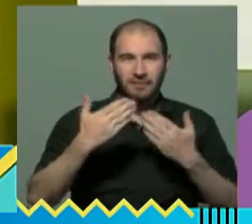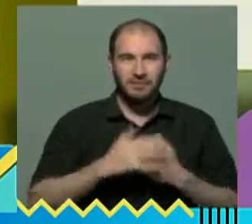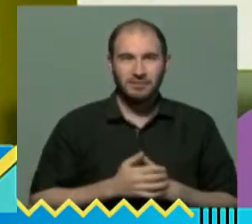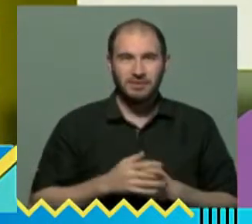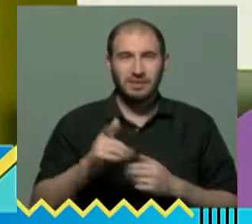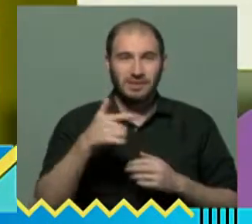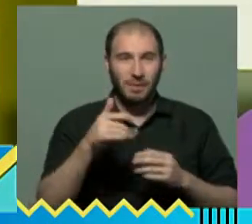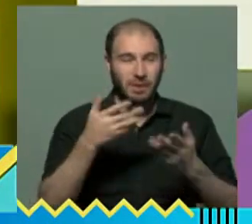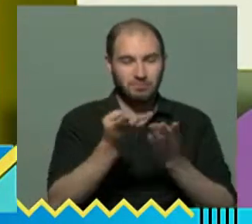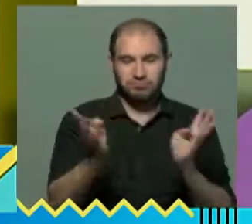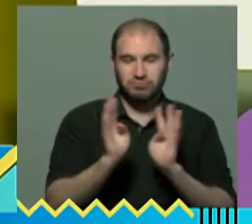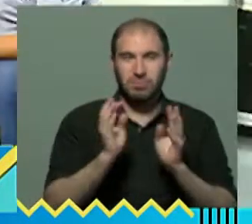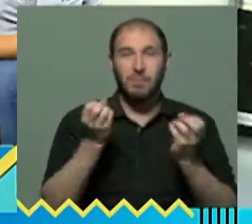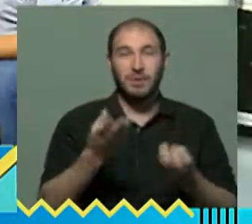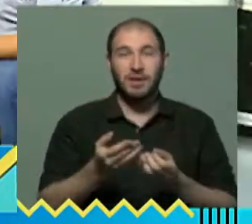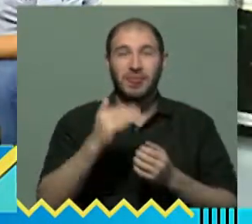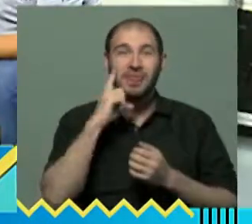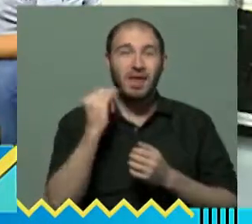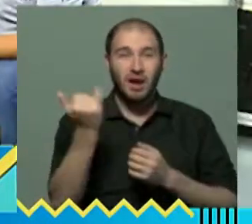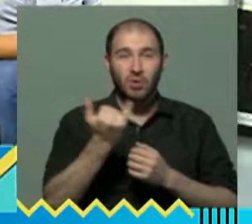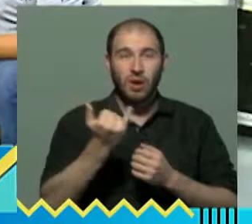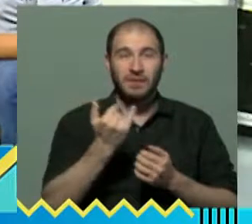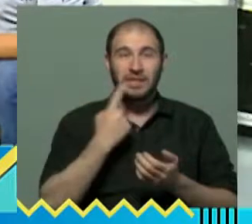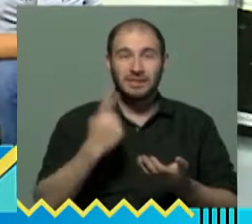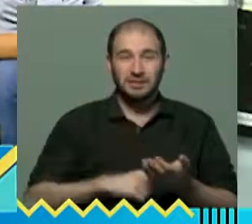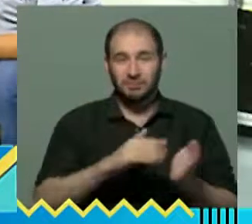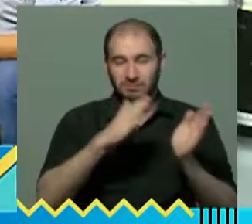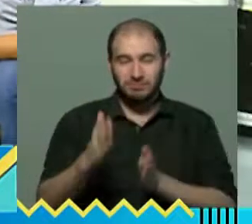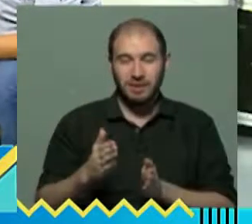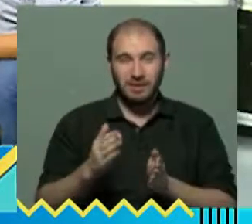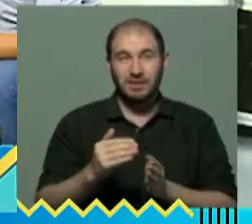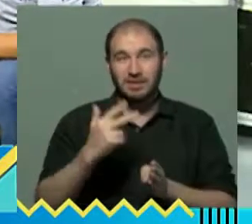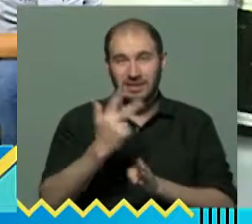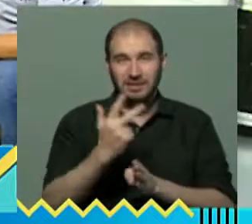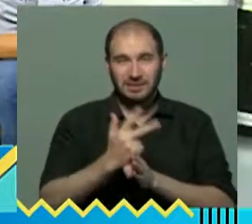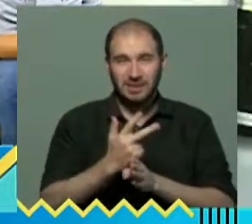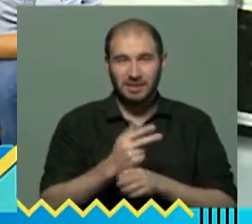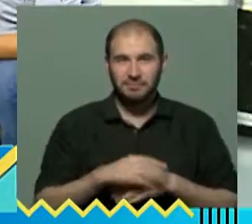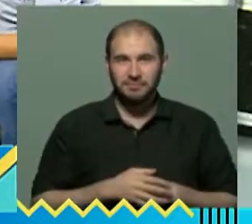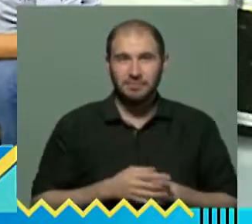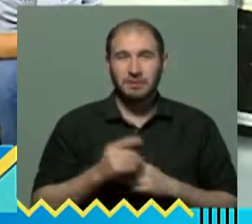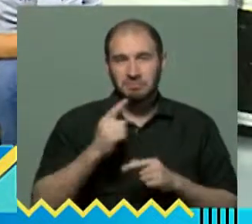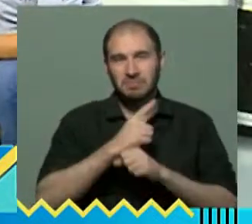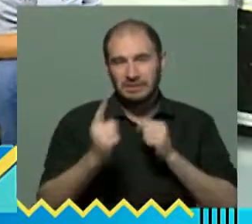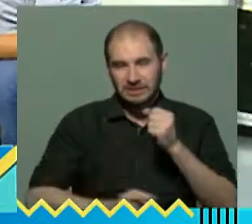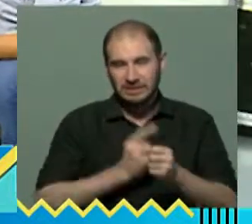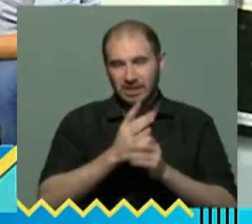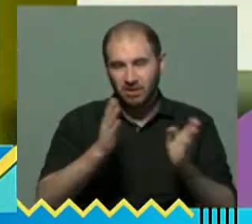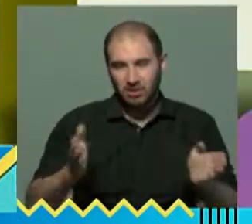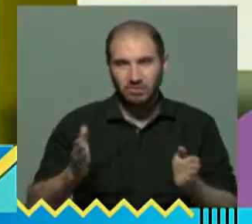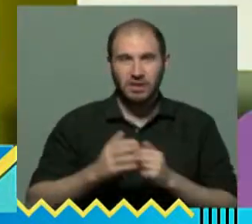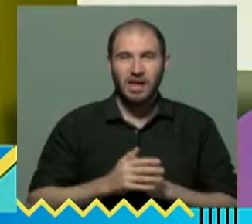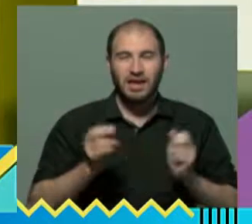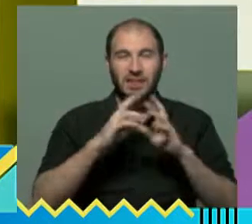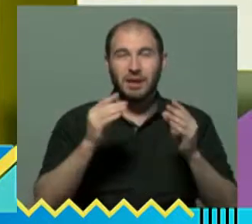la cámara los está tomando porque los jueves hemos decidido para este ciclo, para este tercer ciclo, y como cada ciclo, el